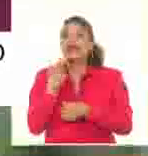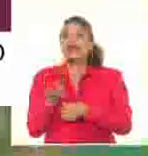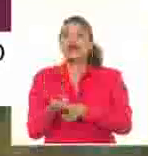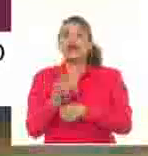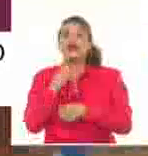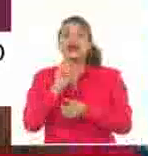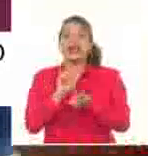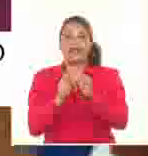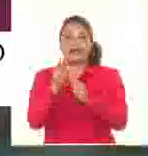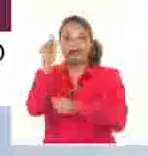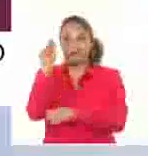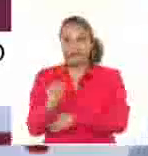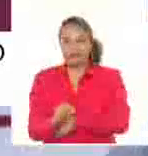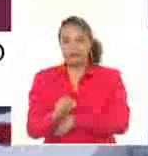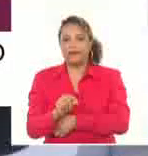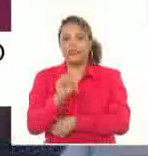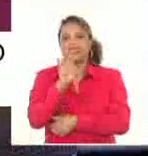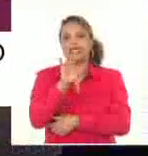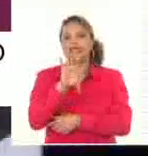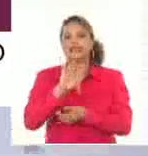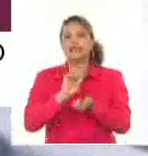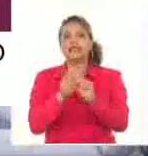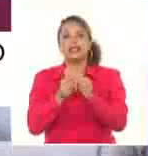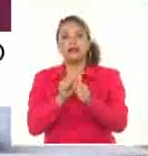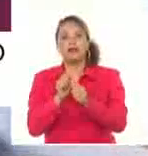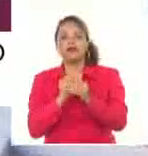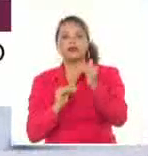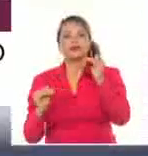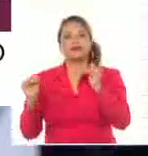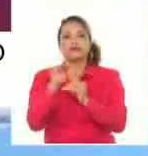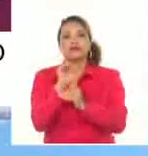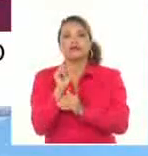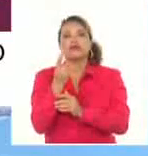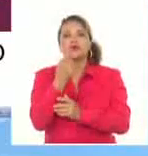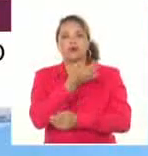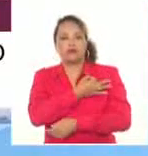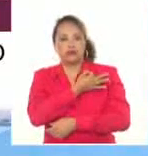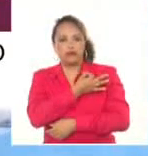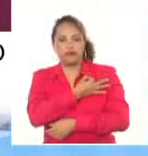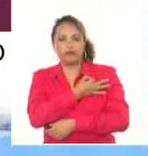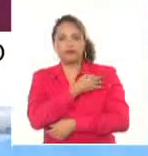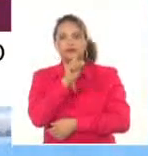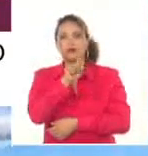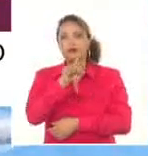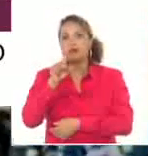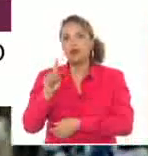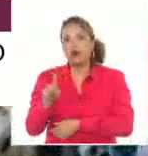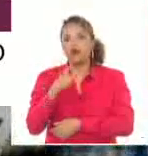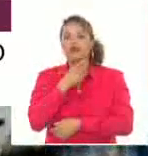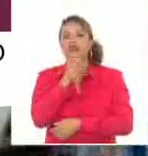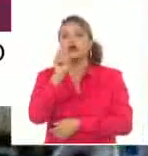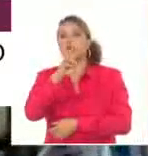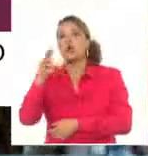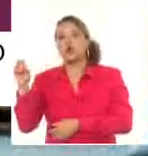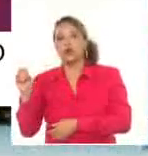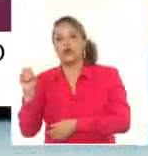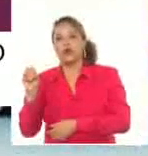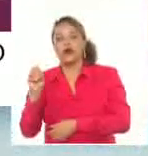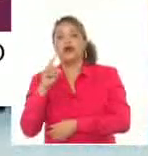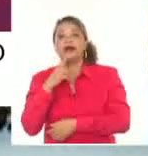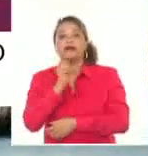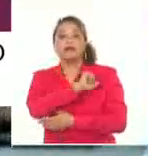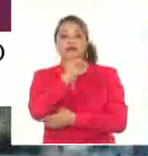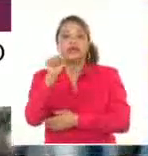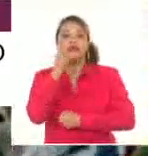Fons. 15 deportes han tributado al menos una presea, 11 de ellos de oro, con destaque para el